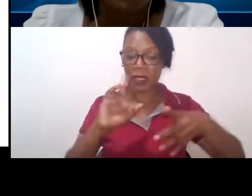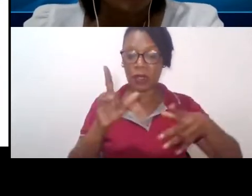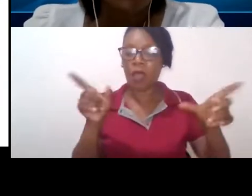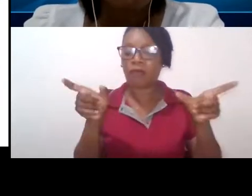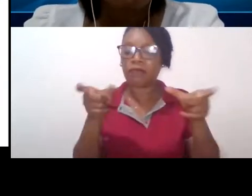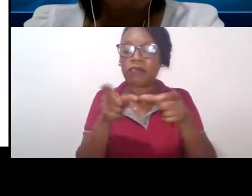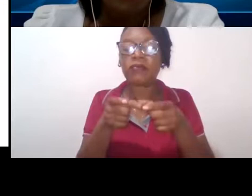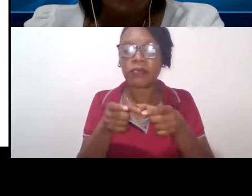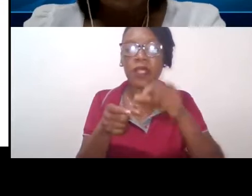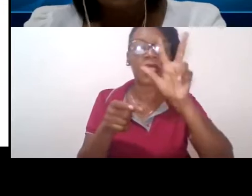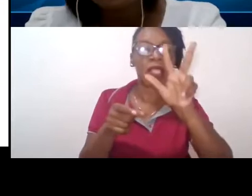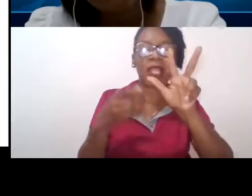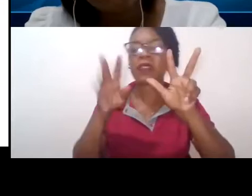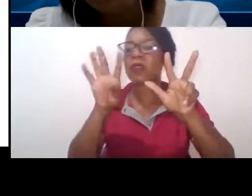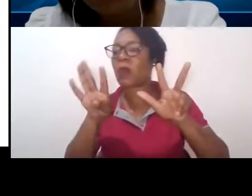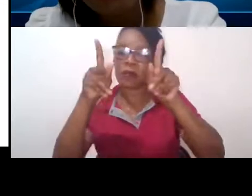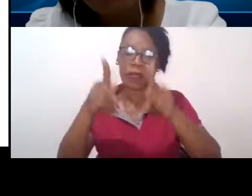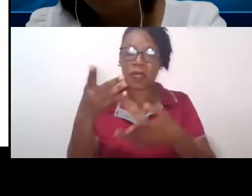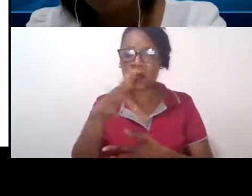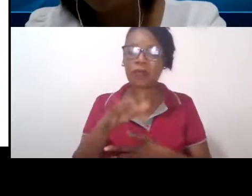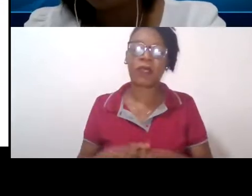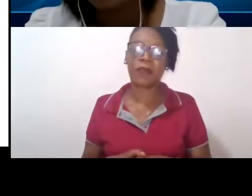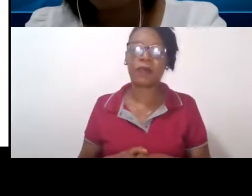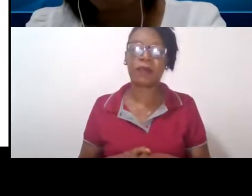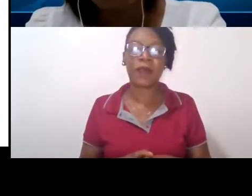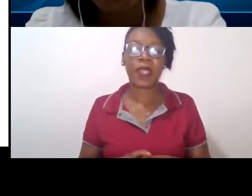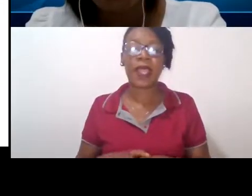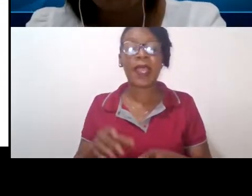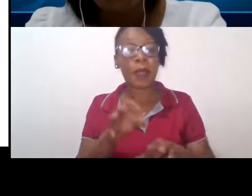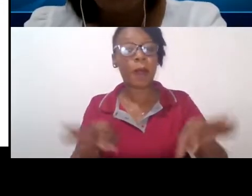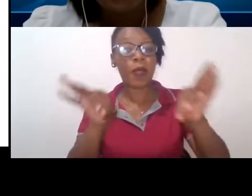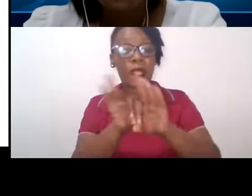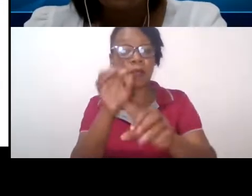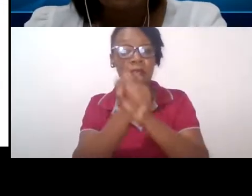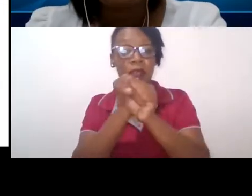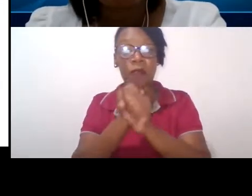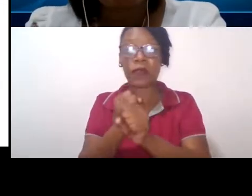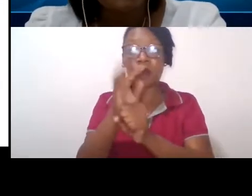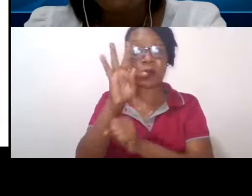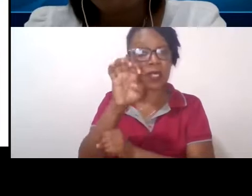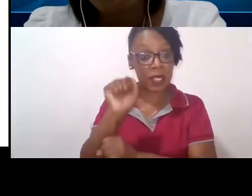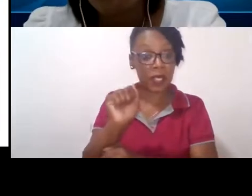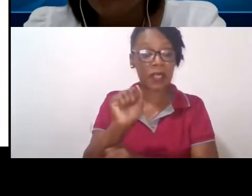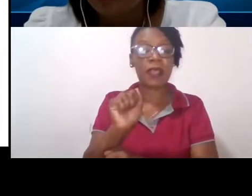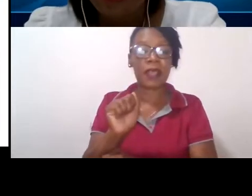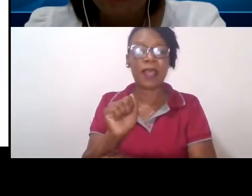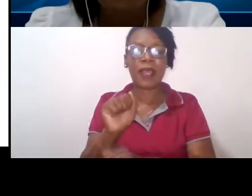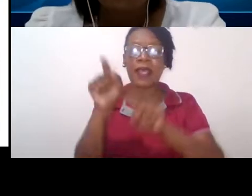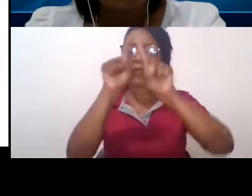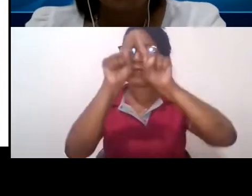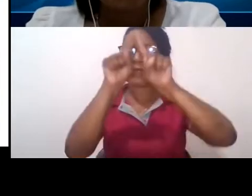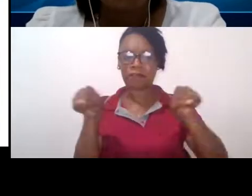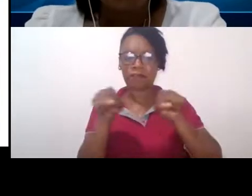3, 4 personas. Es importante también cuando trabajemos con ellos que esté bien estructurada